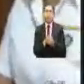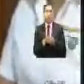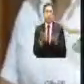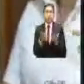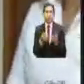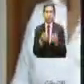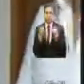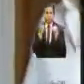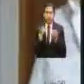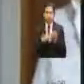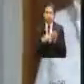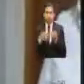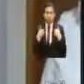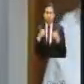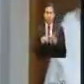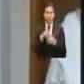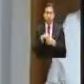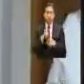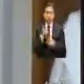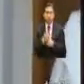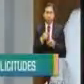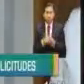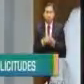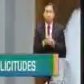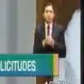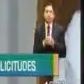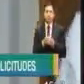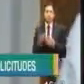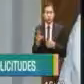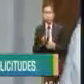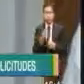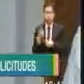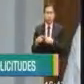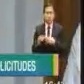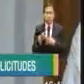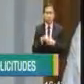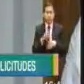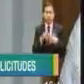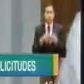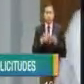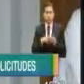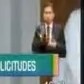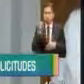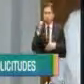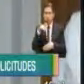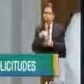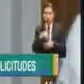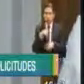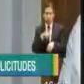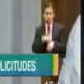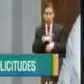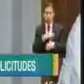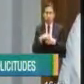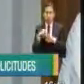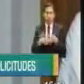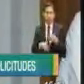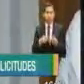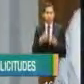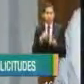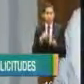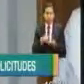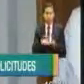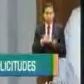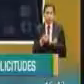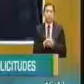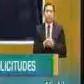Comentarles que hemos recibido el registro de los medios hasta altas horas de la noche, el cual el plazo concluyó el día de ayer a